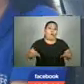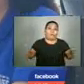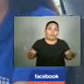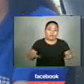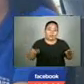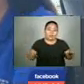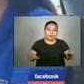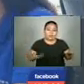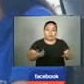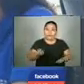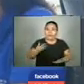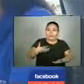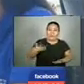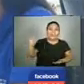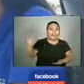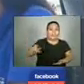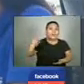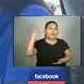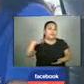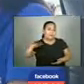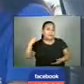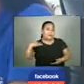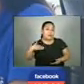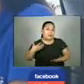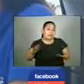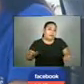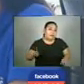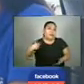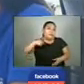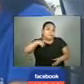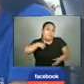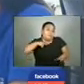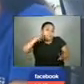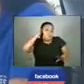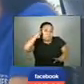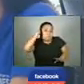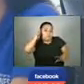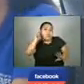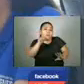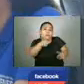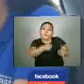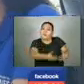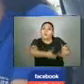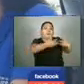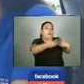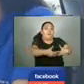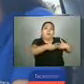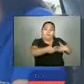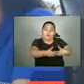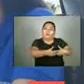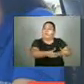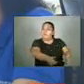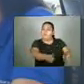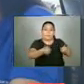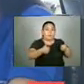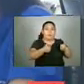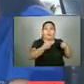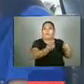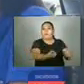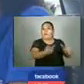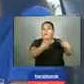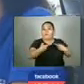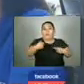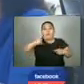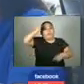si lo que nos piden es experiencia. Entonces, para mí Nestlé ha sido una empresa realmente buena para nosotros como